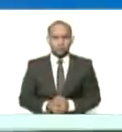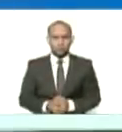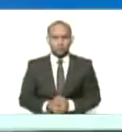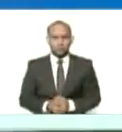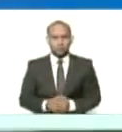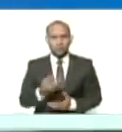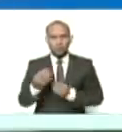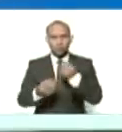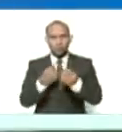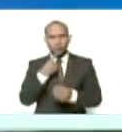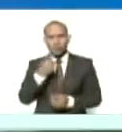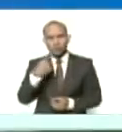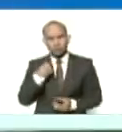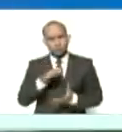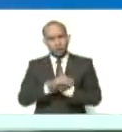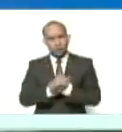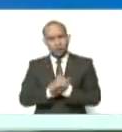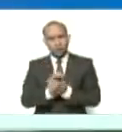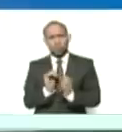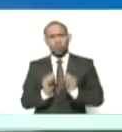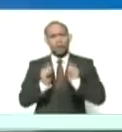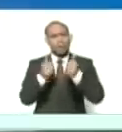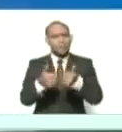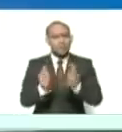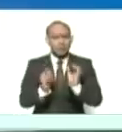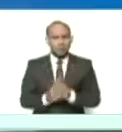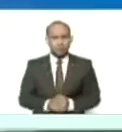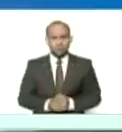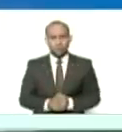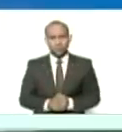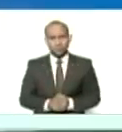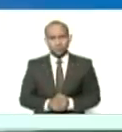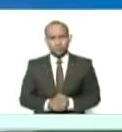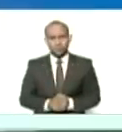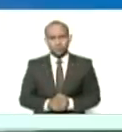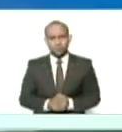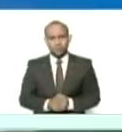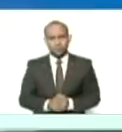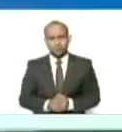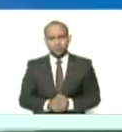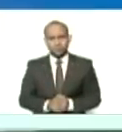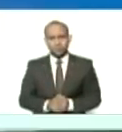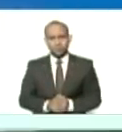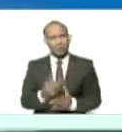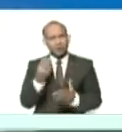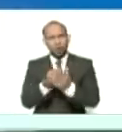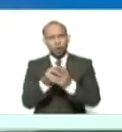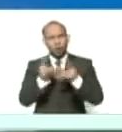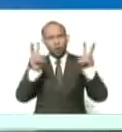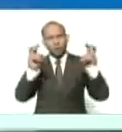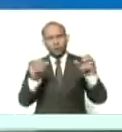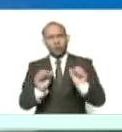Como dice un amigo mío, empezandito. Como hice un chiste por ahí, empezandito.